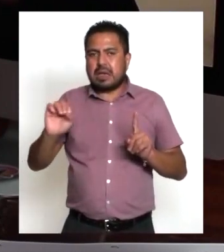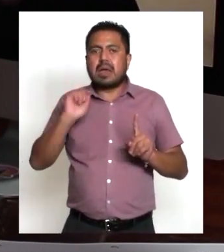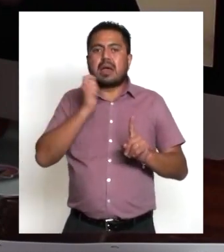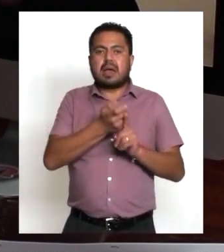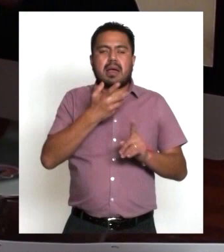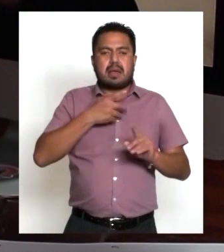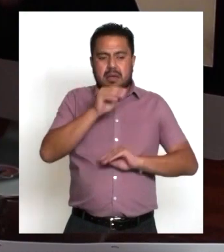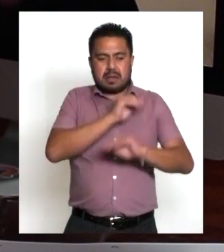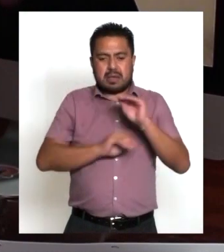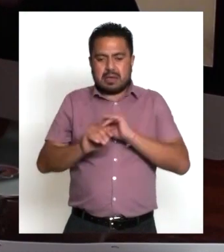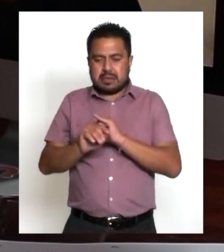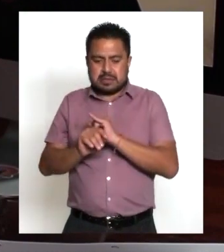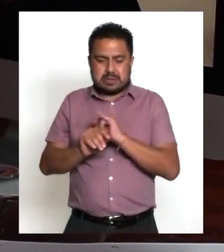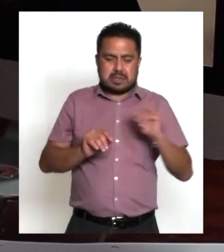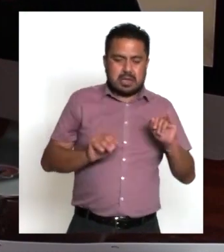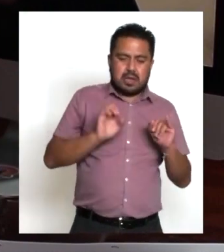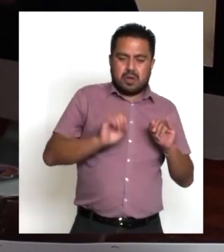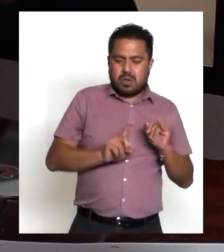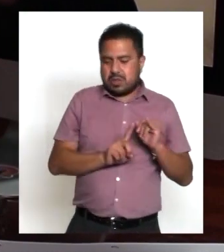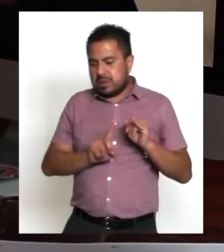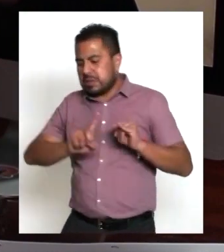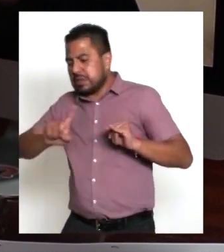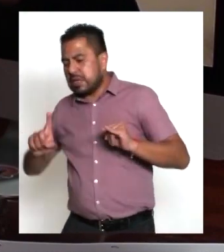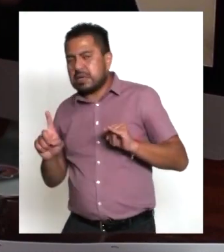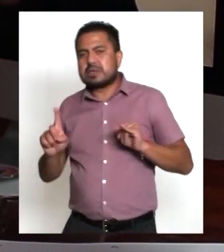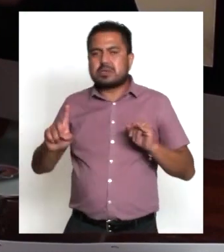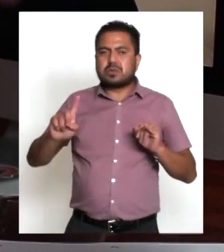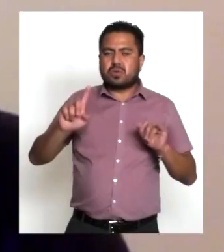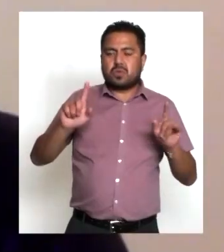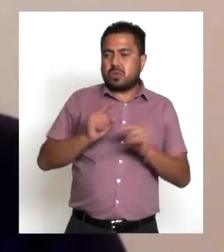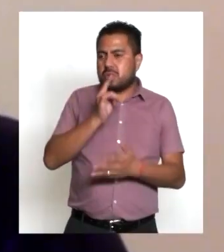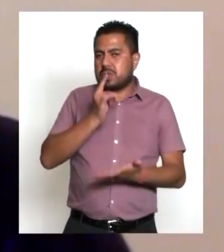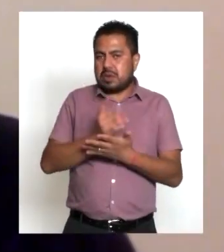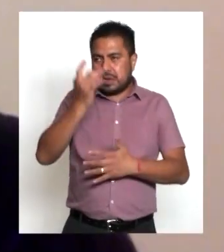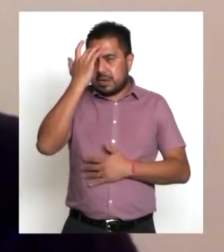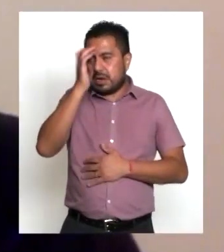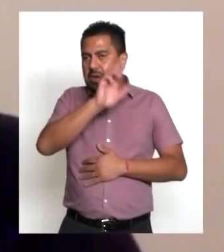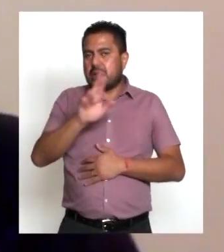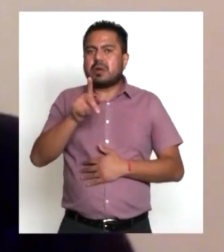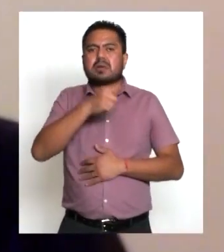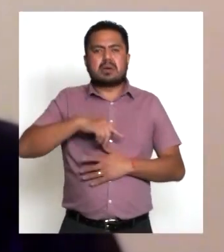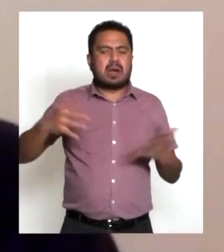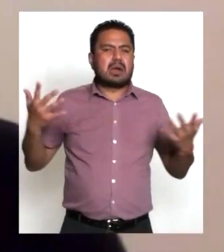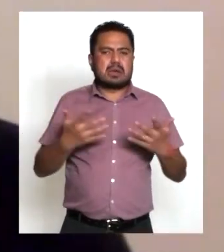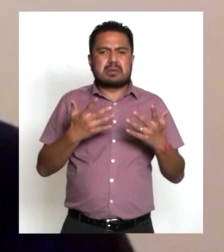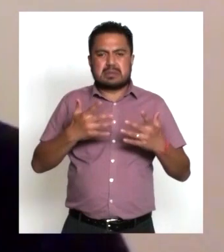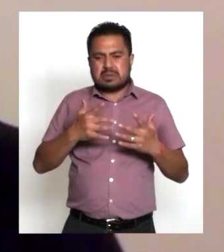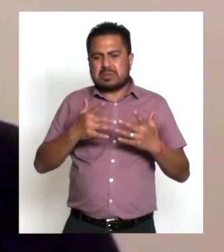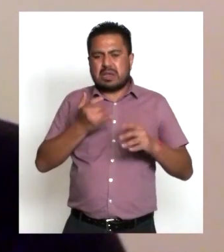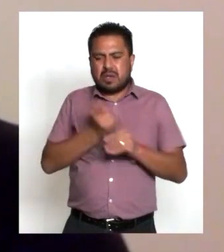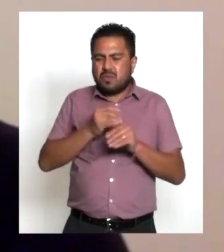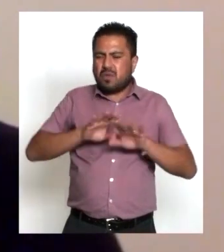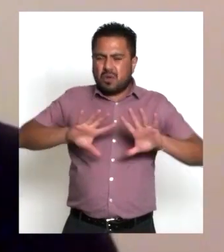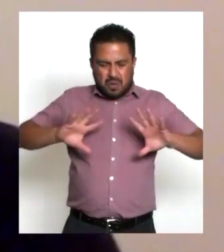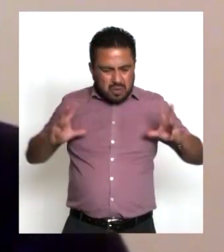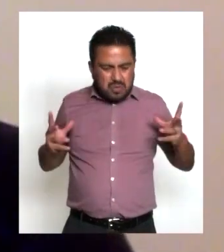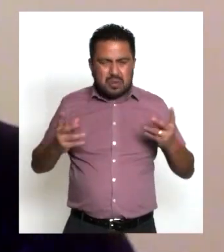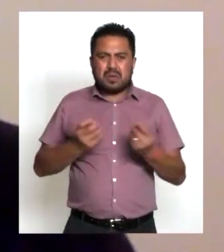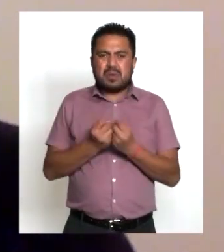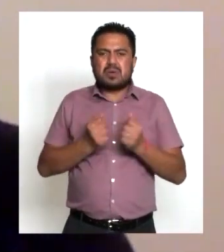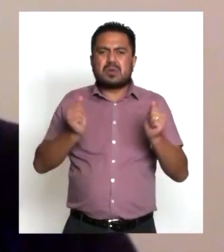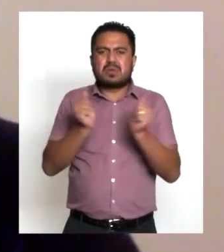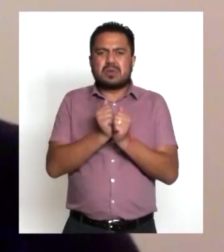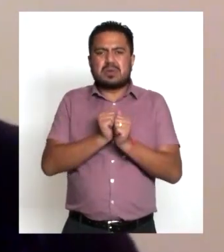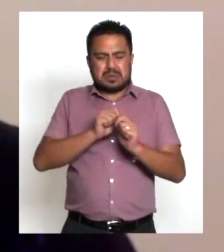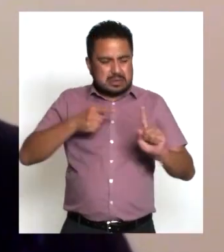decir, o está movido para la izquierda o está derecho. Y es lo único que reconoce. Entonces vamos haciendo esos surcos de información